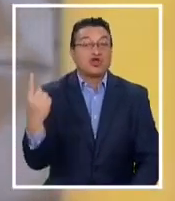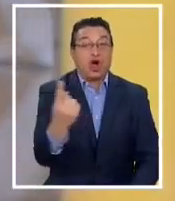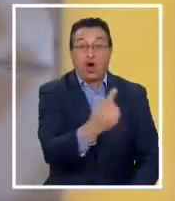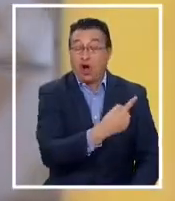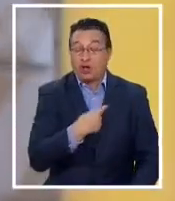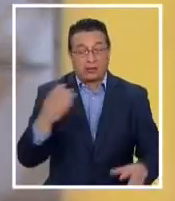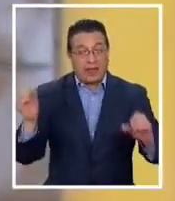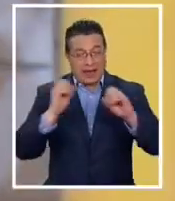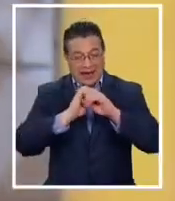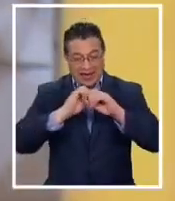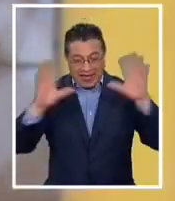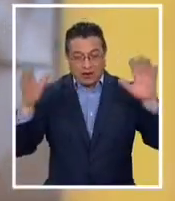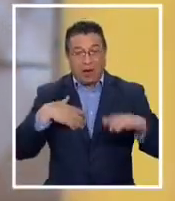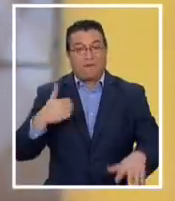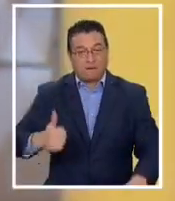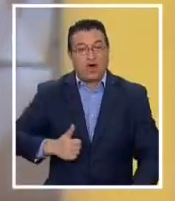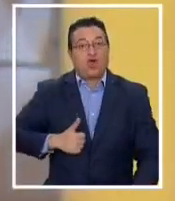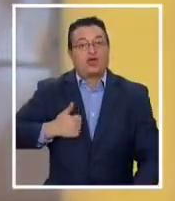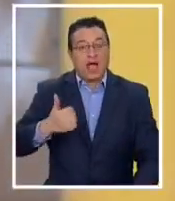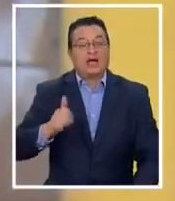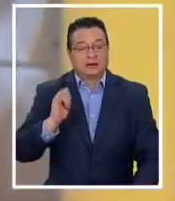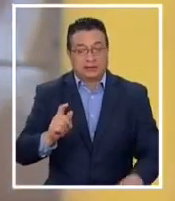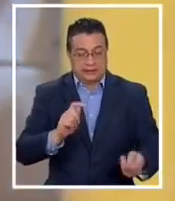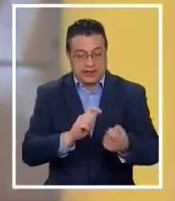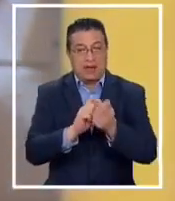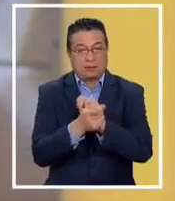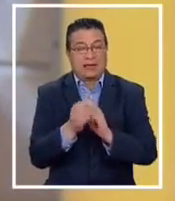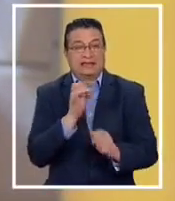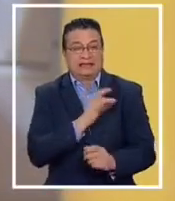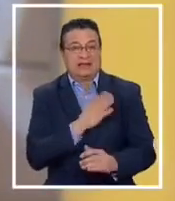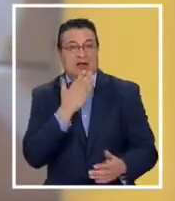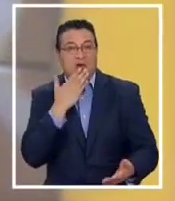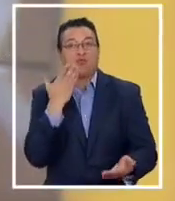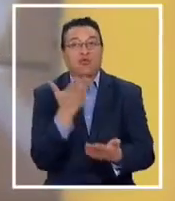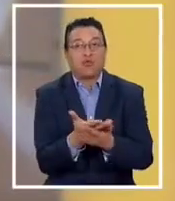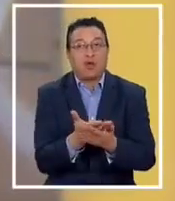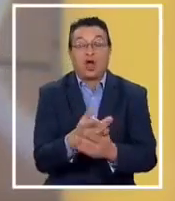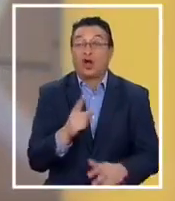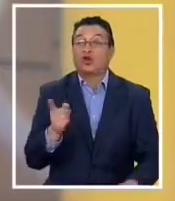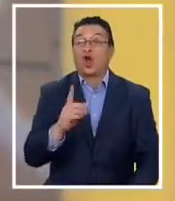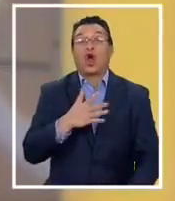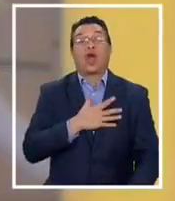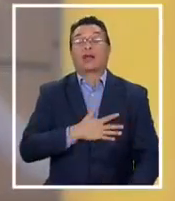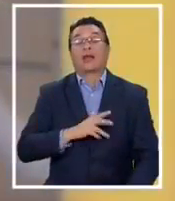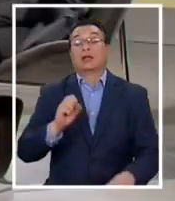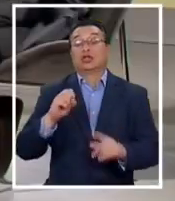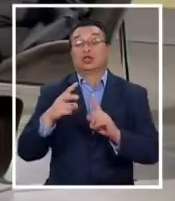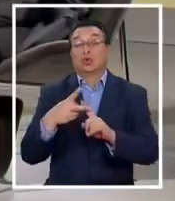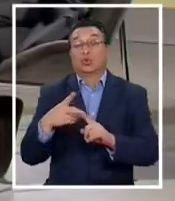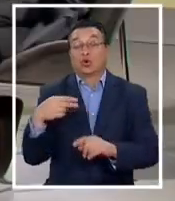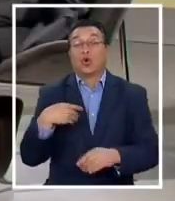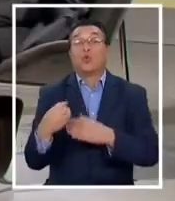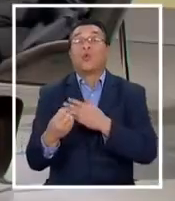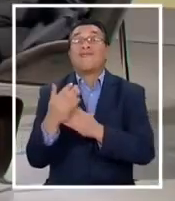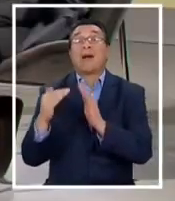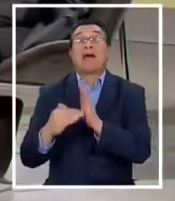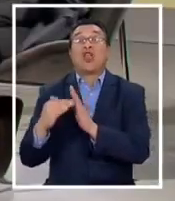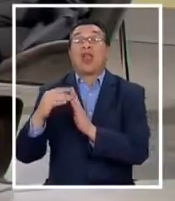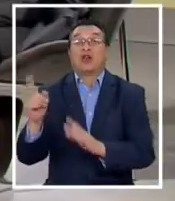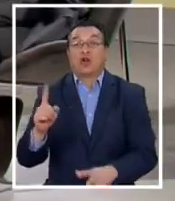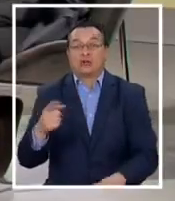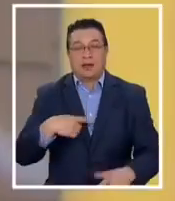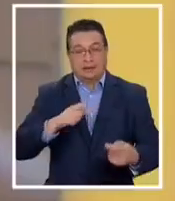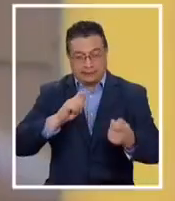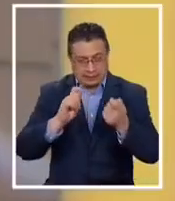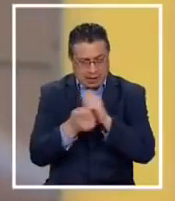expliciten las voluntades las transformaciones que chile está demandando créame que no queremos un segundo gobernador ya queremos un gobierno de